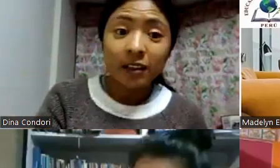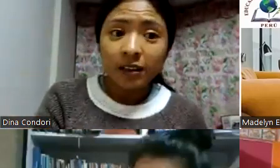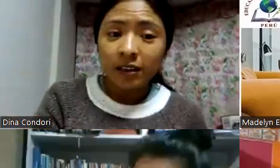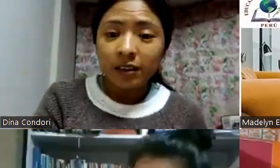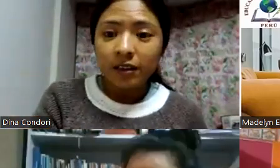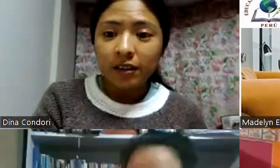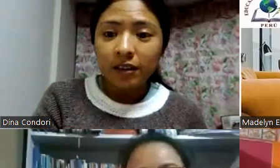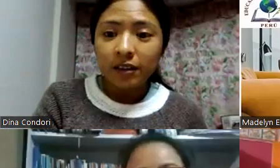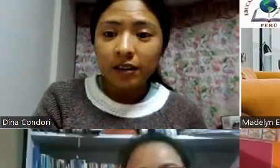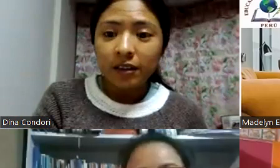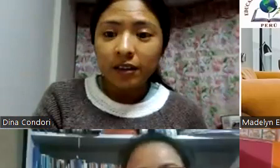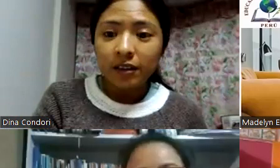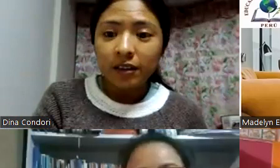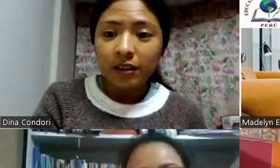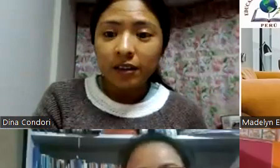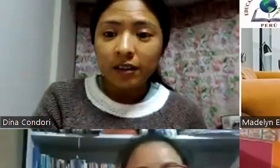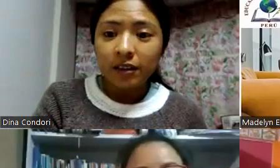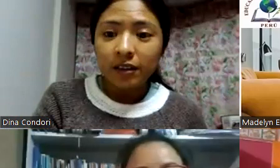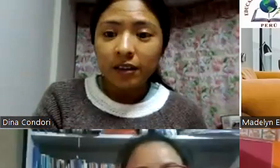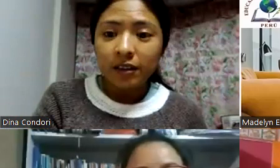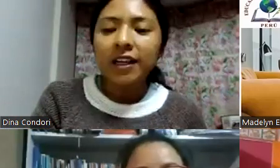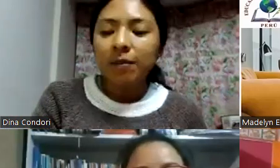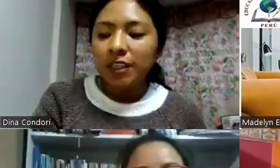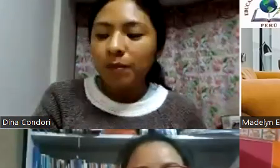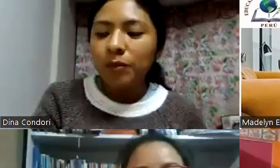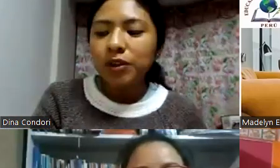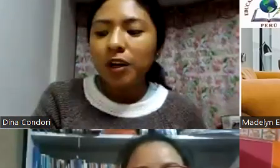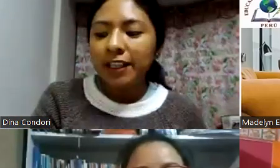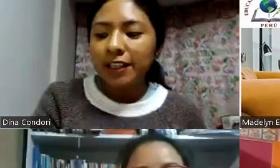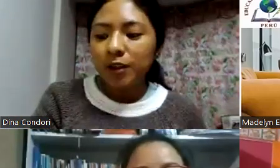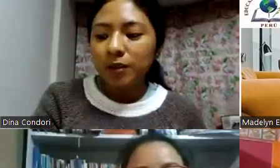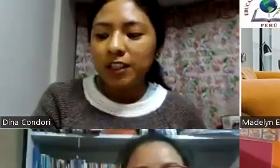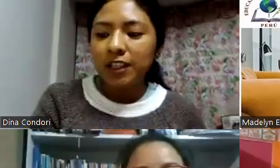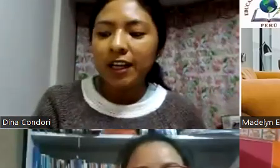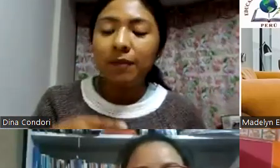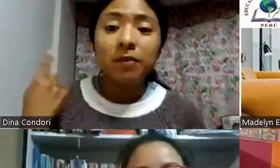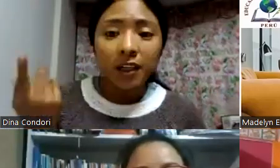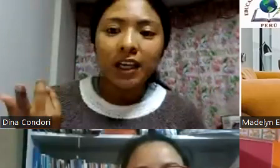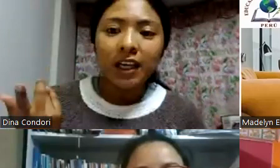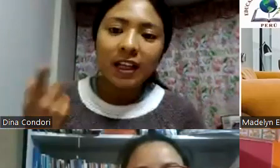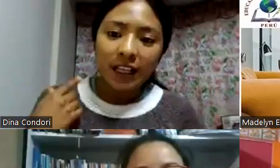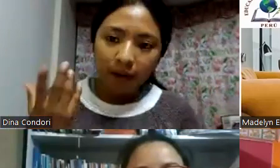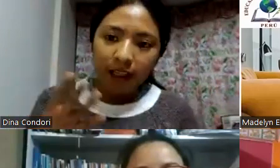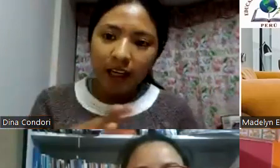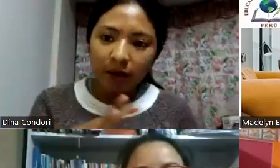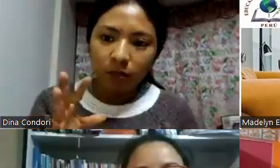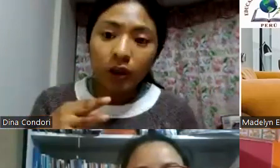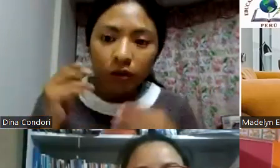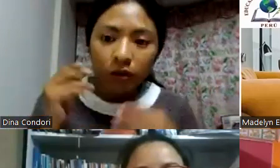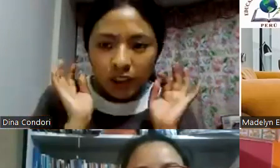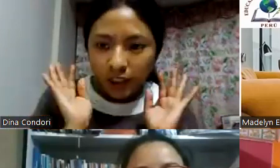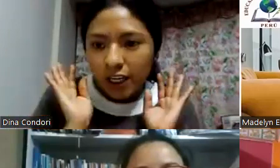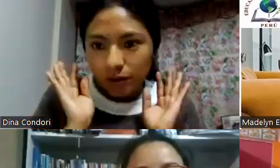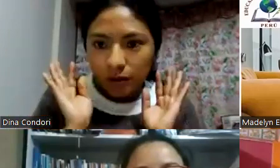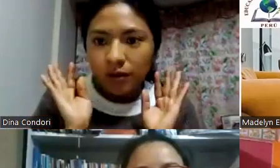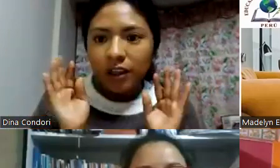Dina, la última parte? Así que me llamó mucho la atención, Misita, que el primer tema del debate, bueno,